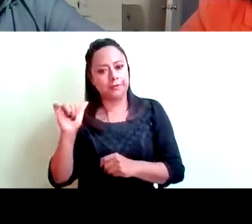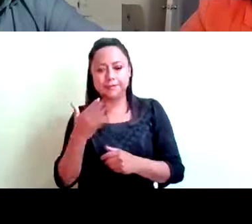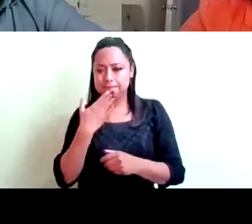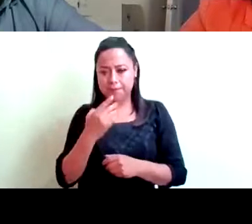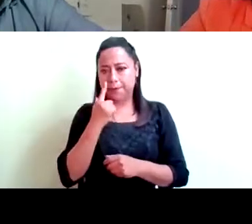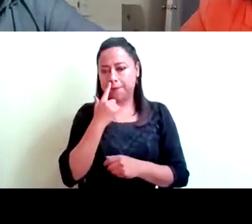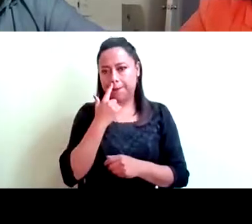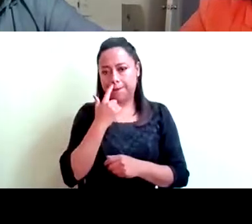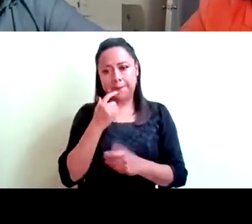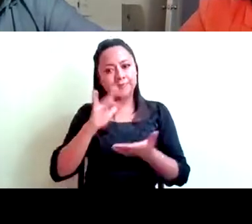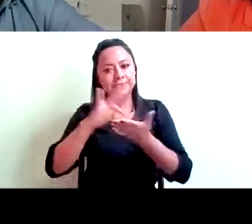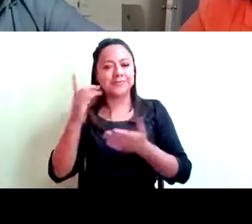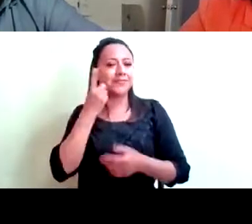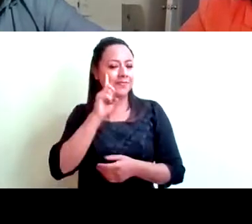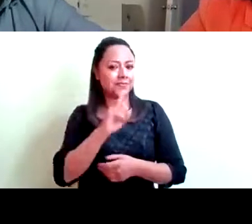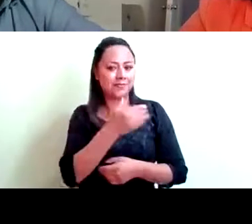Gracias, diputada presidenta.